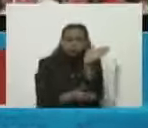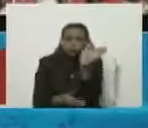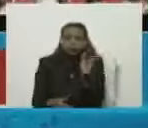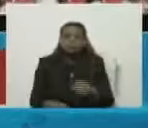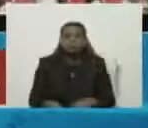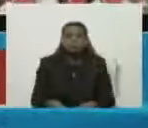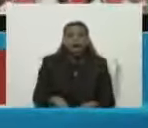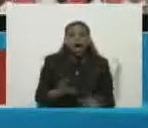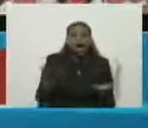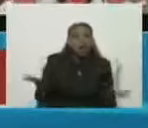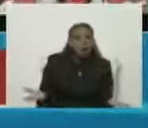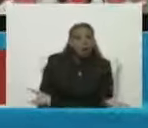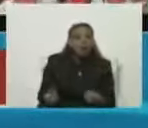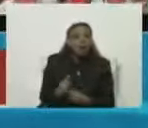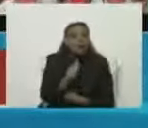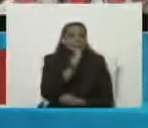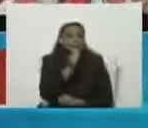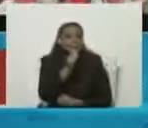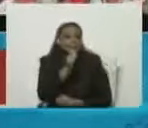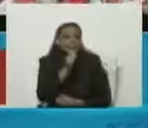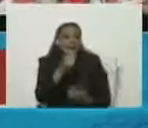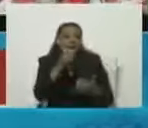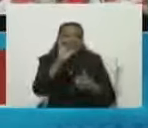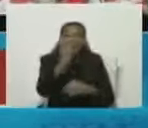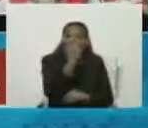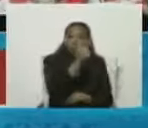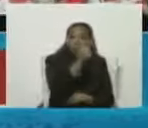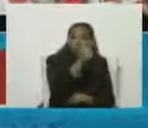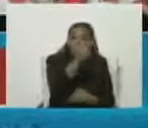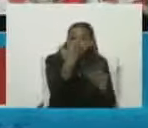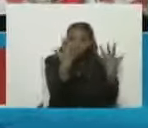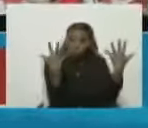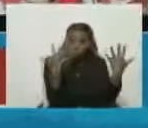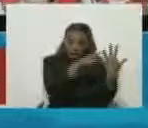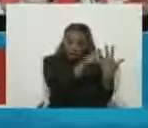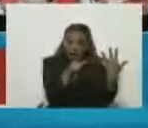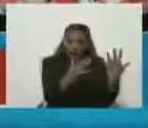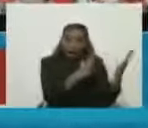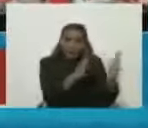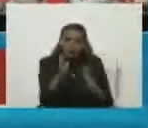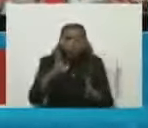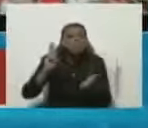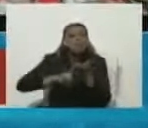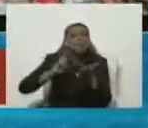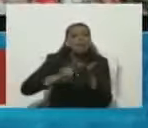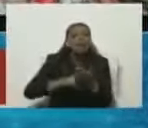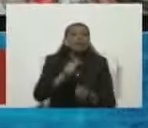¿Quién de los 10 candidatos tiene un plan verdadero?